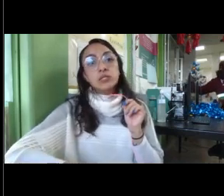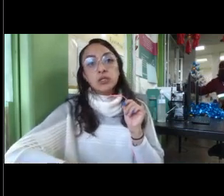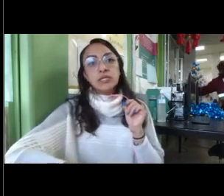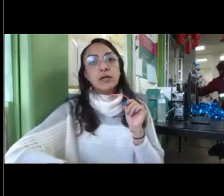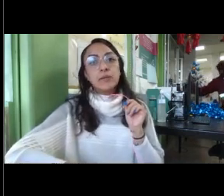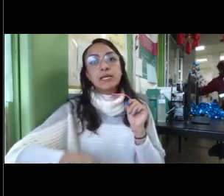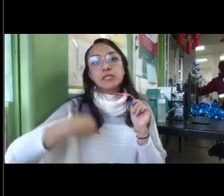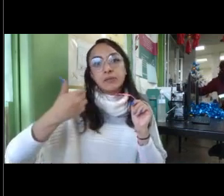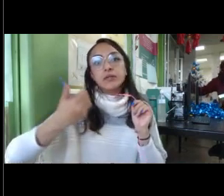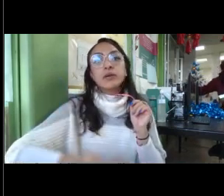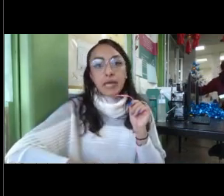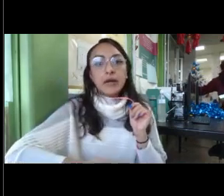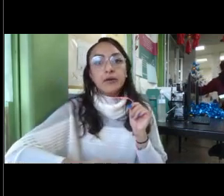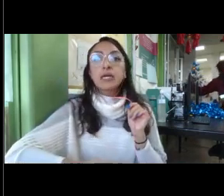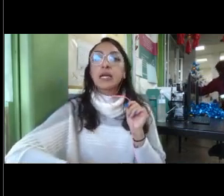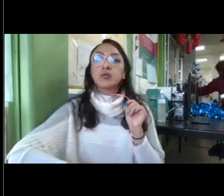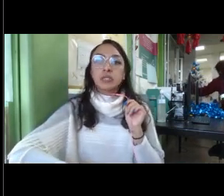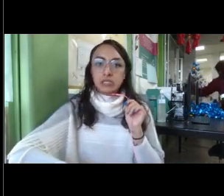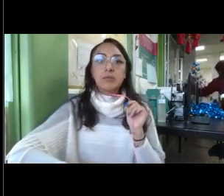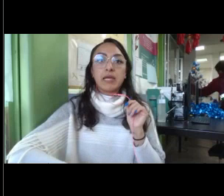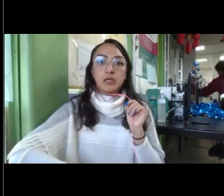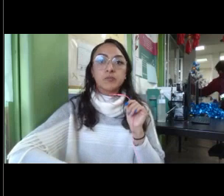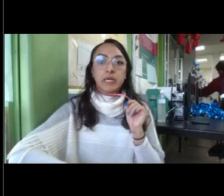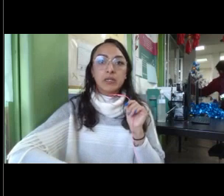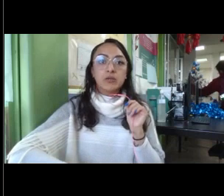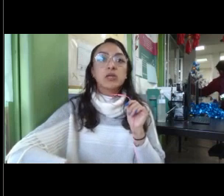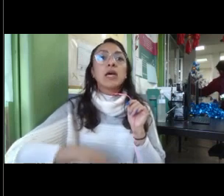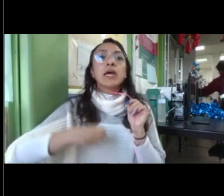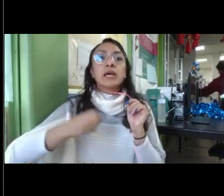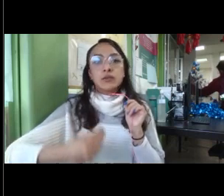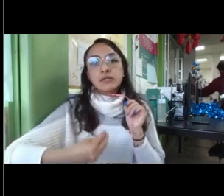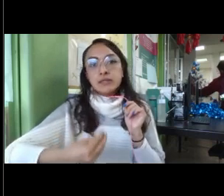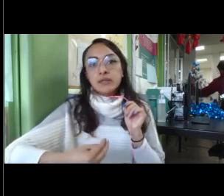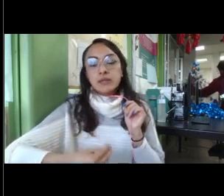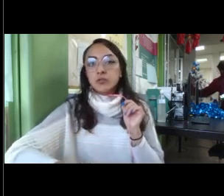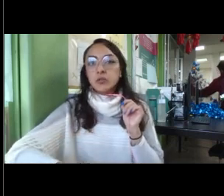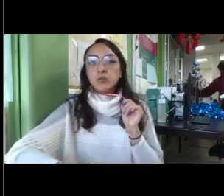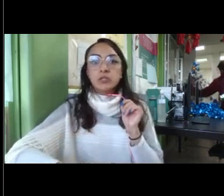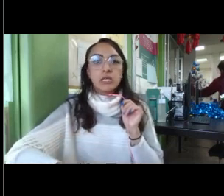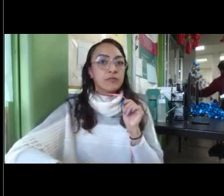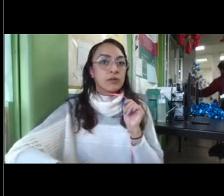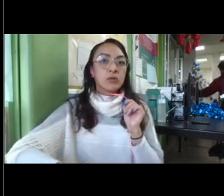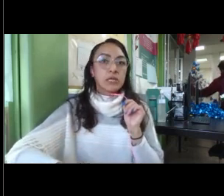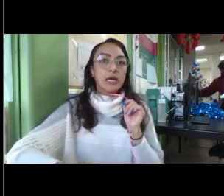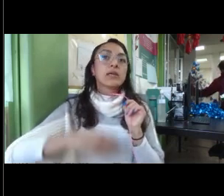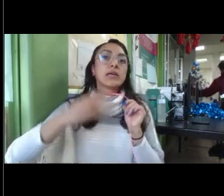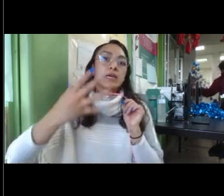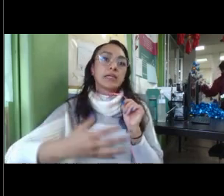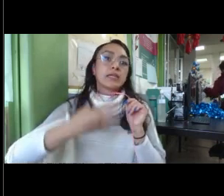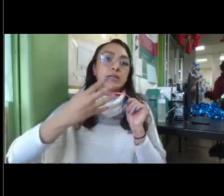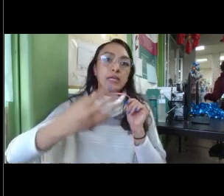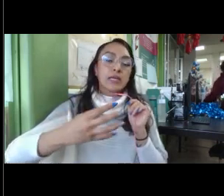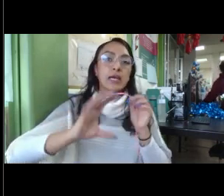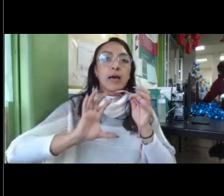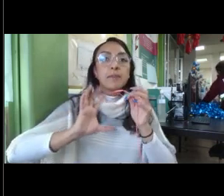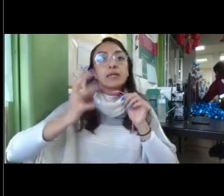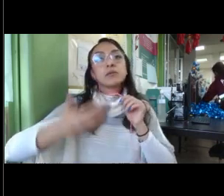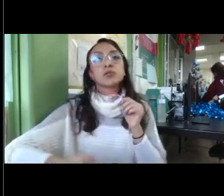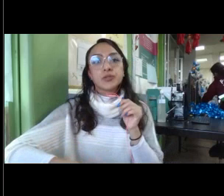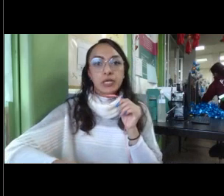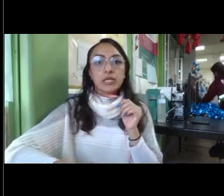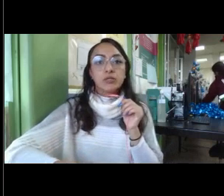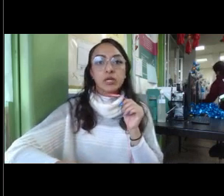son cuestiones que van lastimando, claro, el autoestima de los pequeños, en donde sí tenemos mucha dificultad en entender